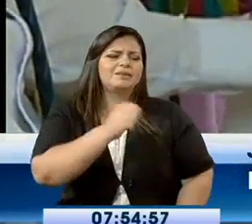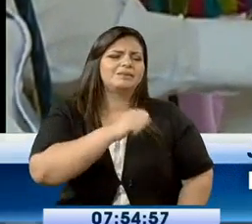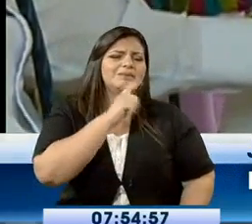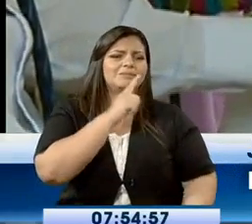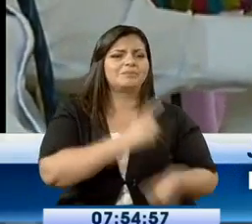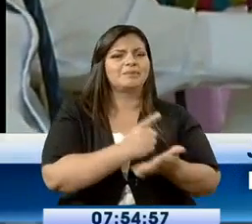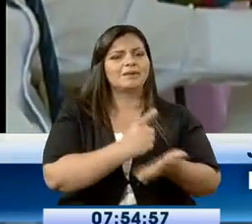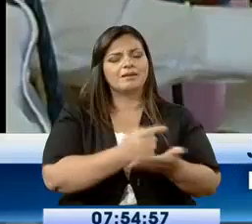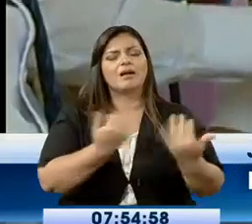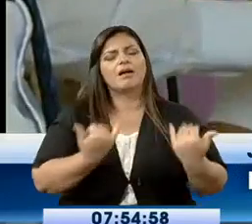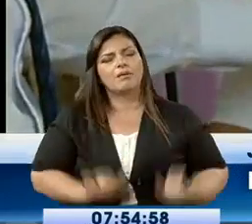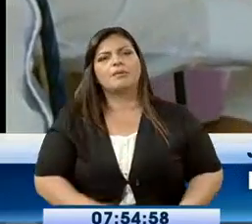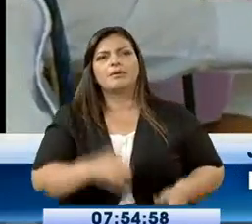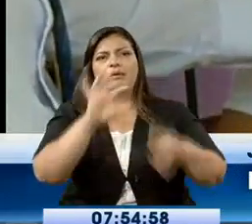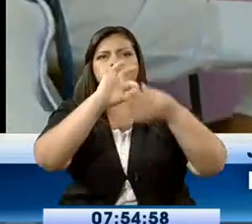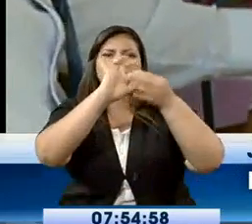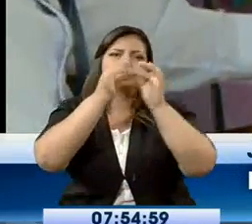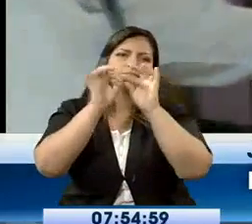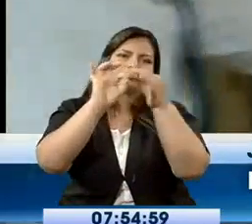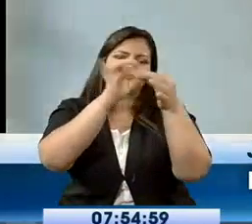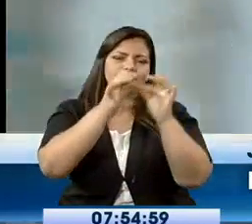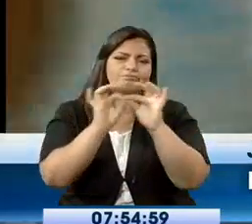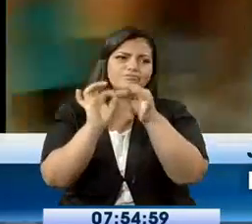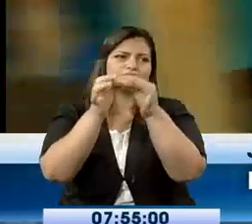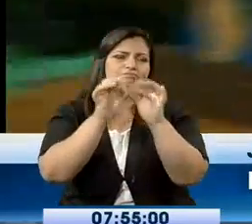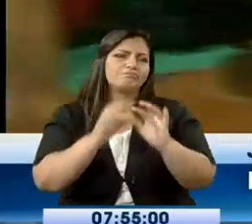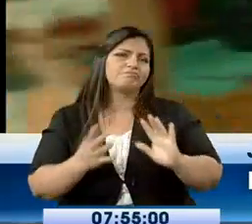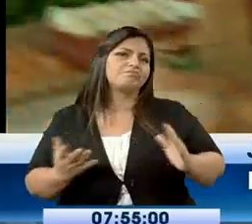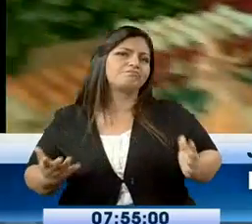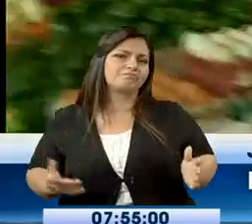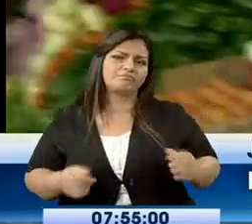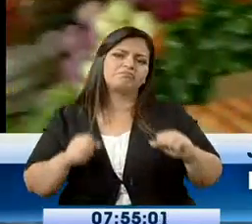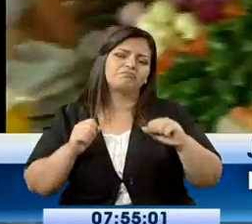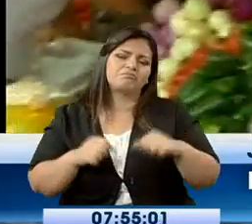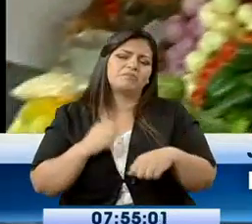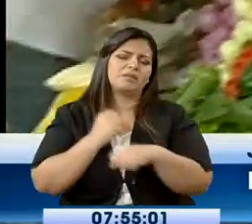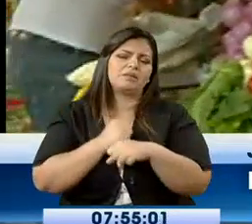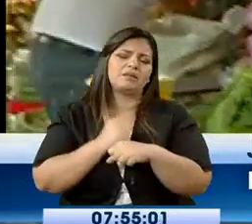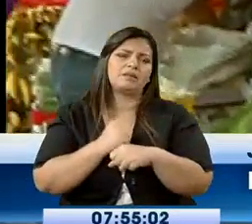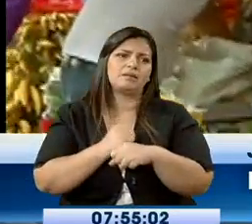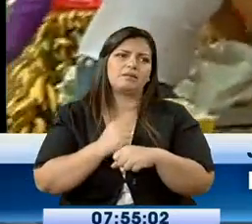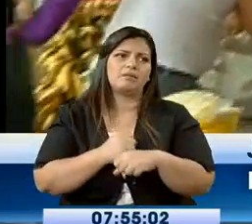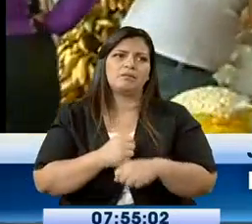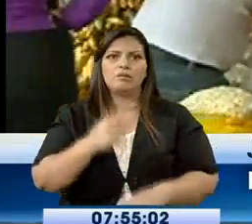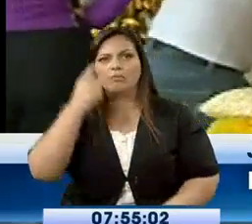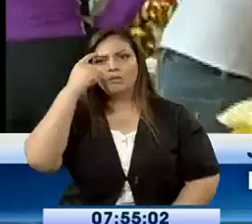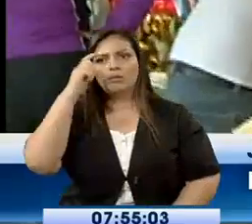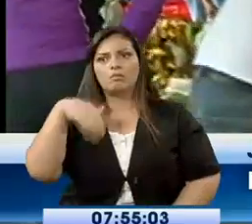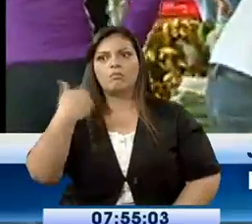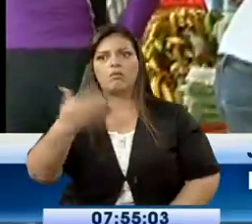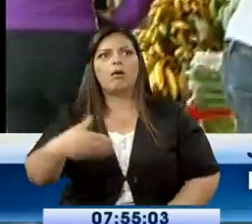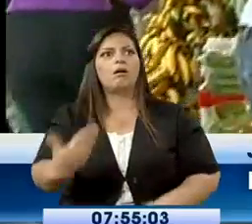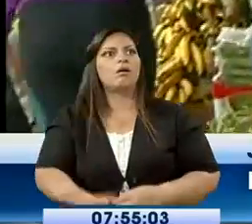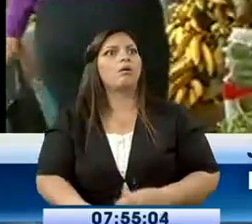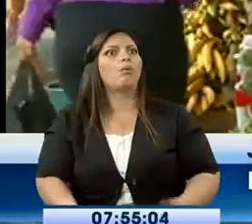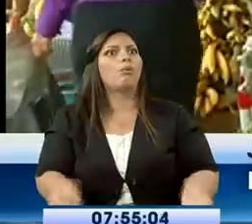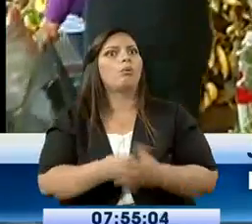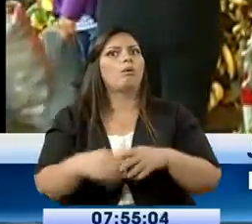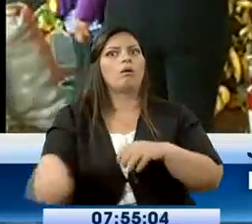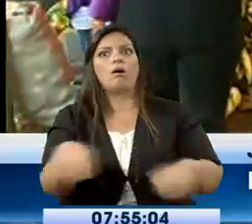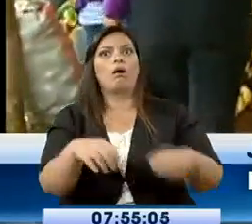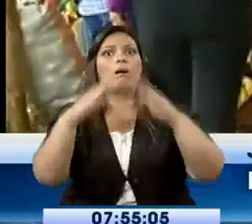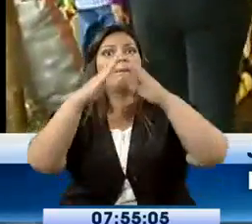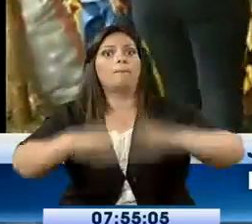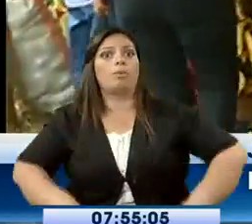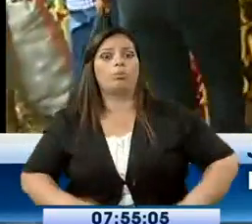arreglando adentro para ver si eso es para todo conveniente, uno que mejor antes. Algún otro temblor puede haber, podemos caer todo. ¿Por